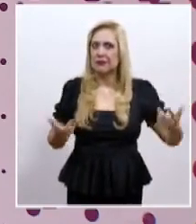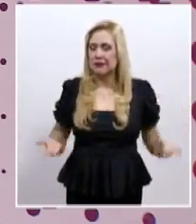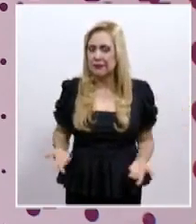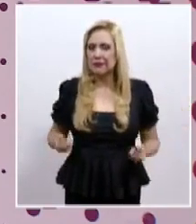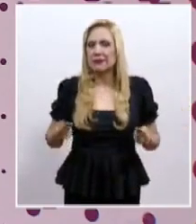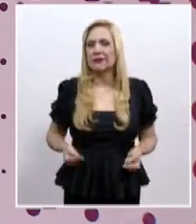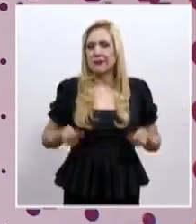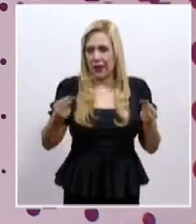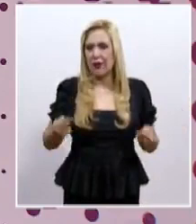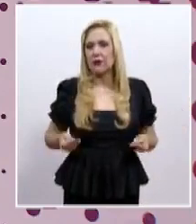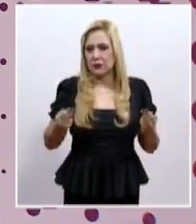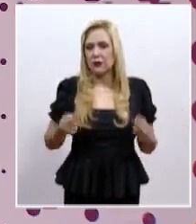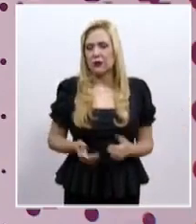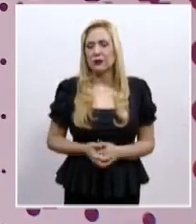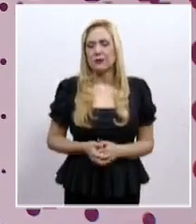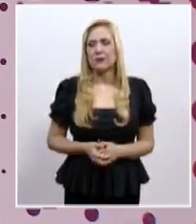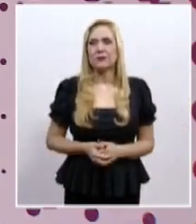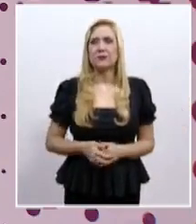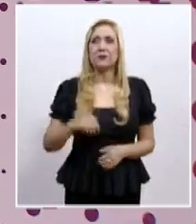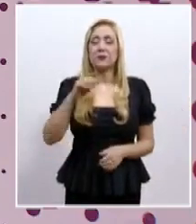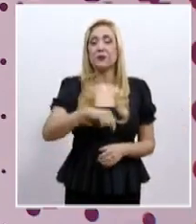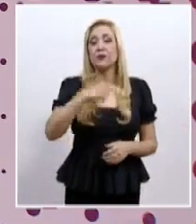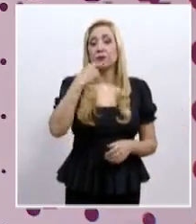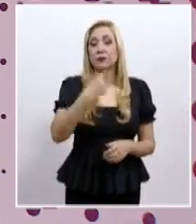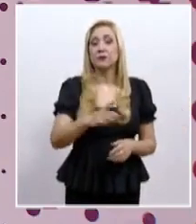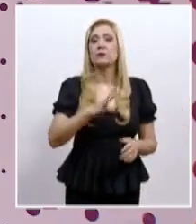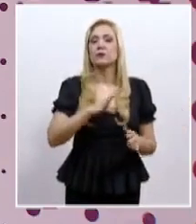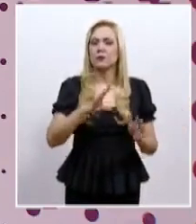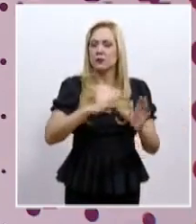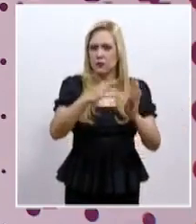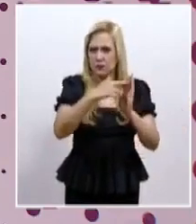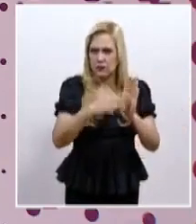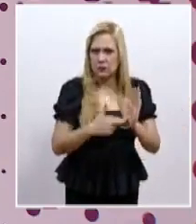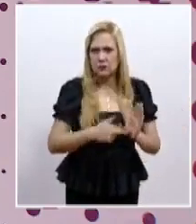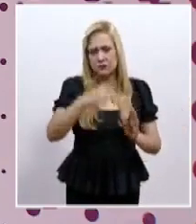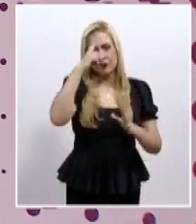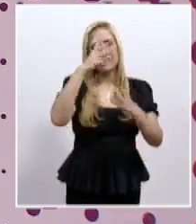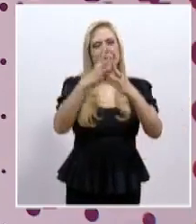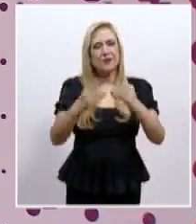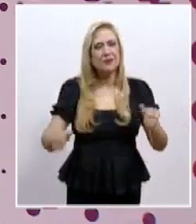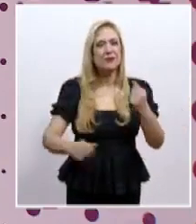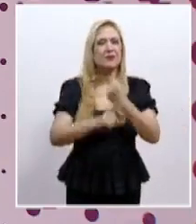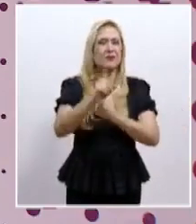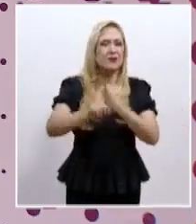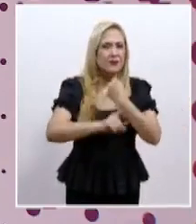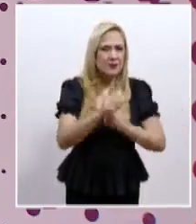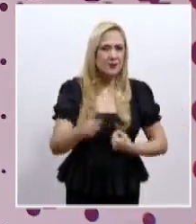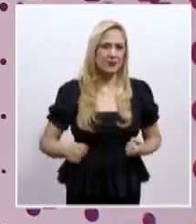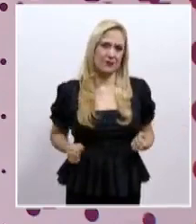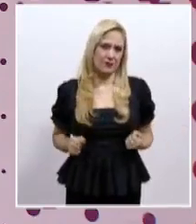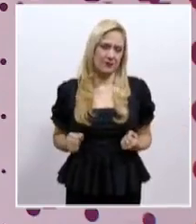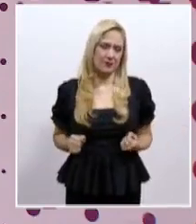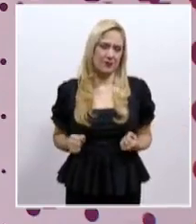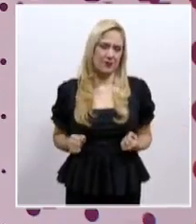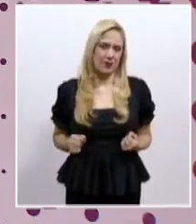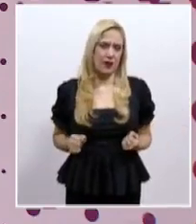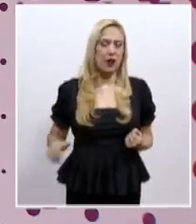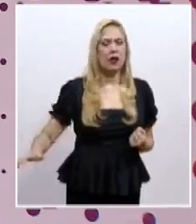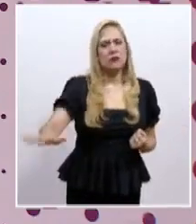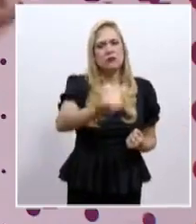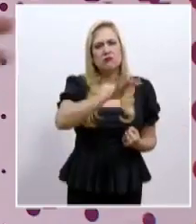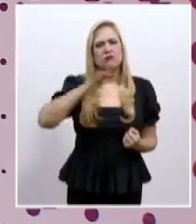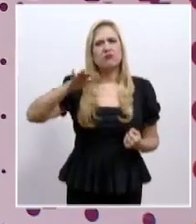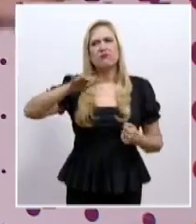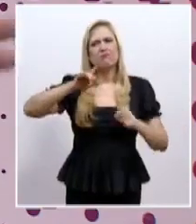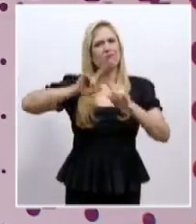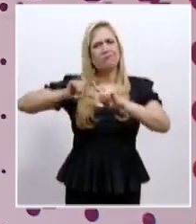más comúnmente, en donde se establecen mecanismos para dirimir controversias. Es decir, la red de tratados que tenemos en